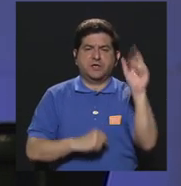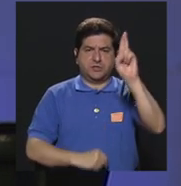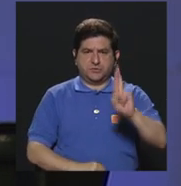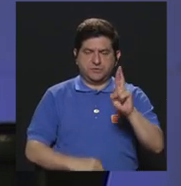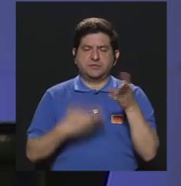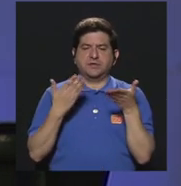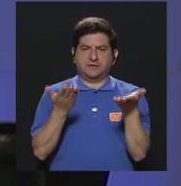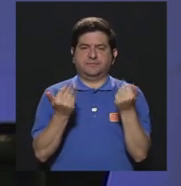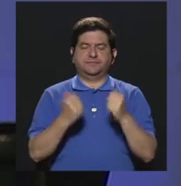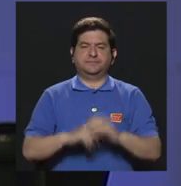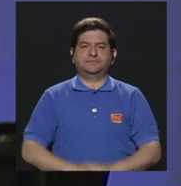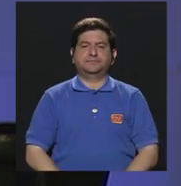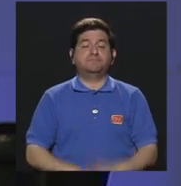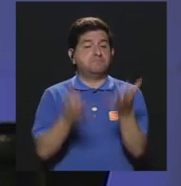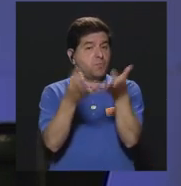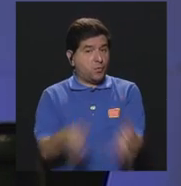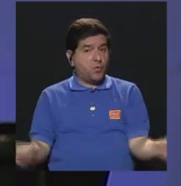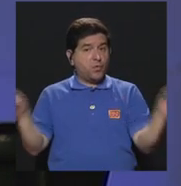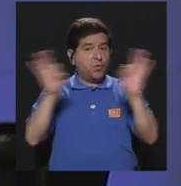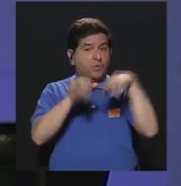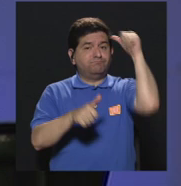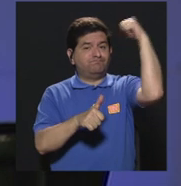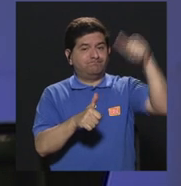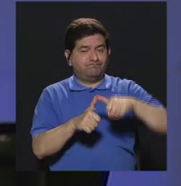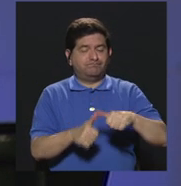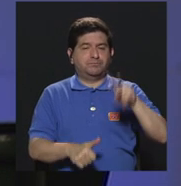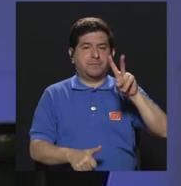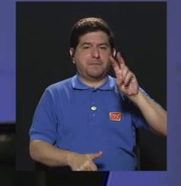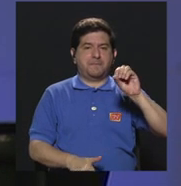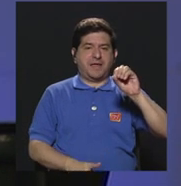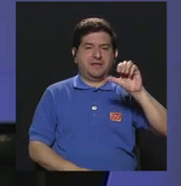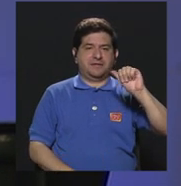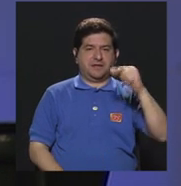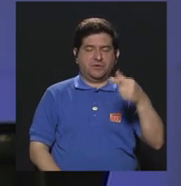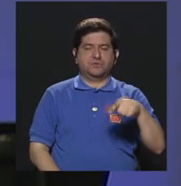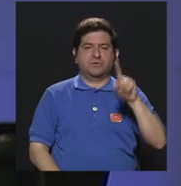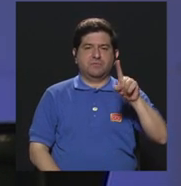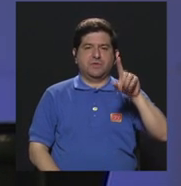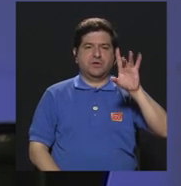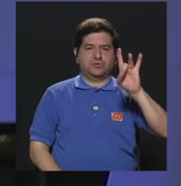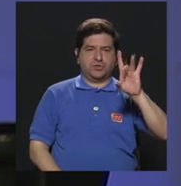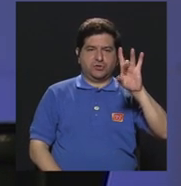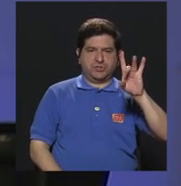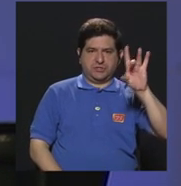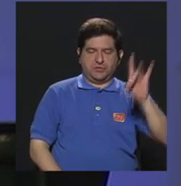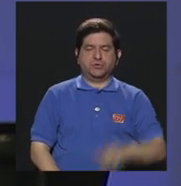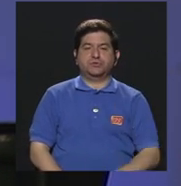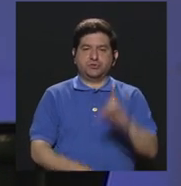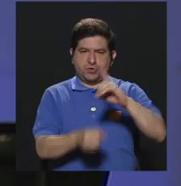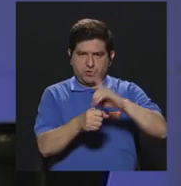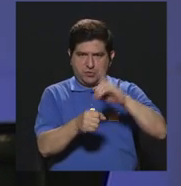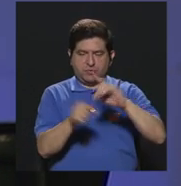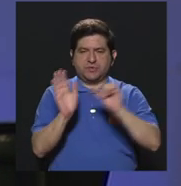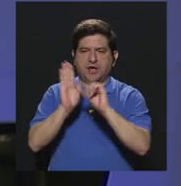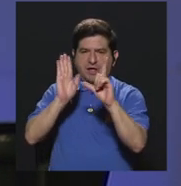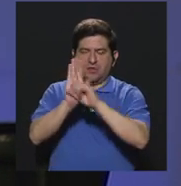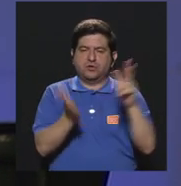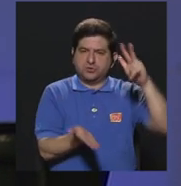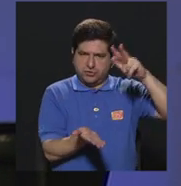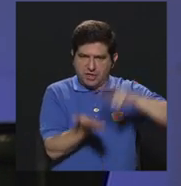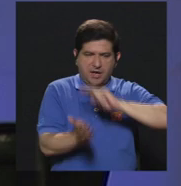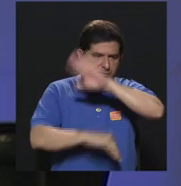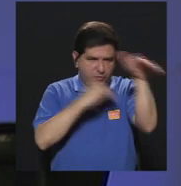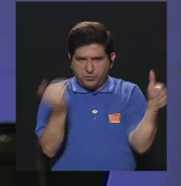costarricense. Es importante recordar que el 20 de agosto de 1888, los diputados del Congreso aprobaron